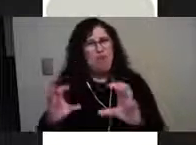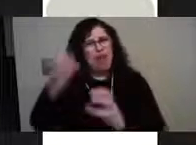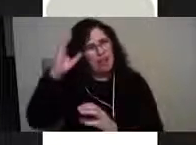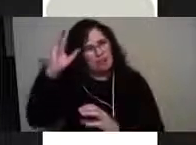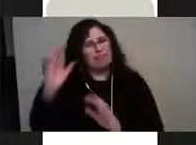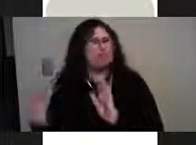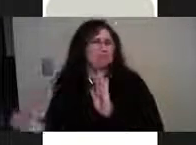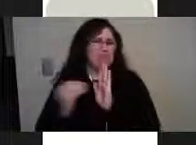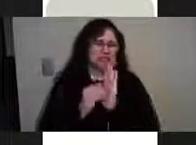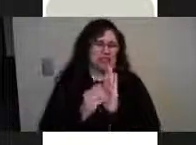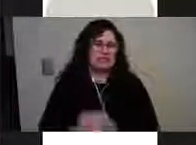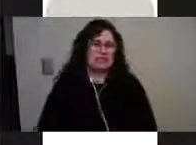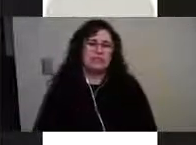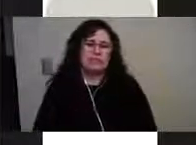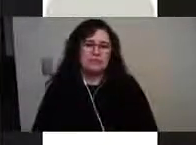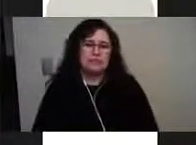condición.